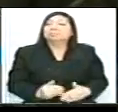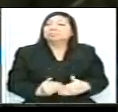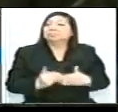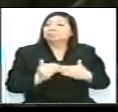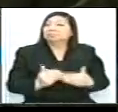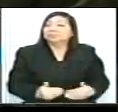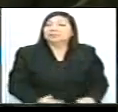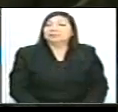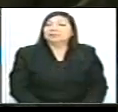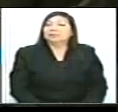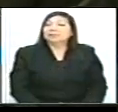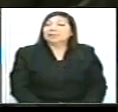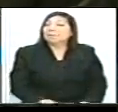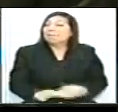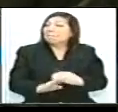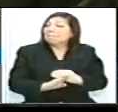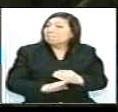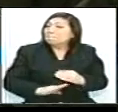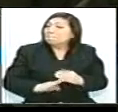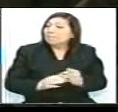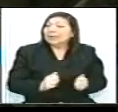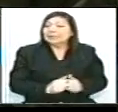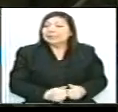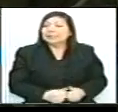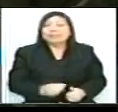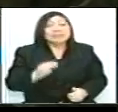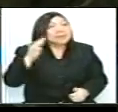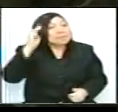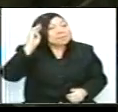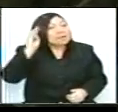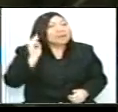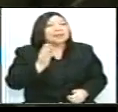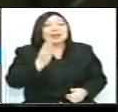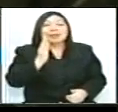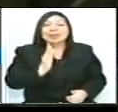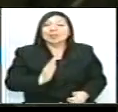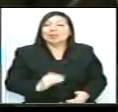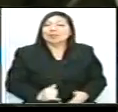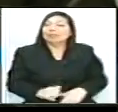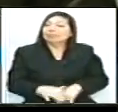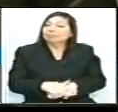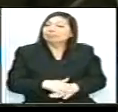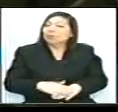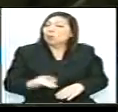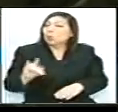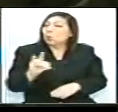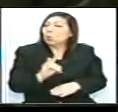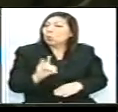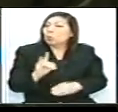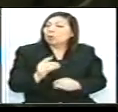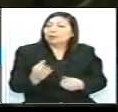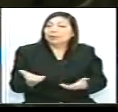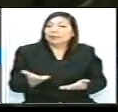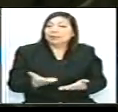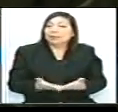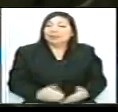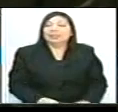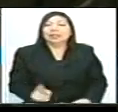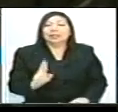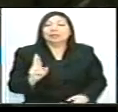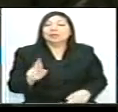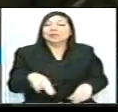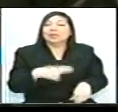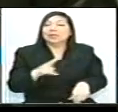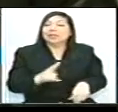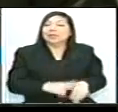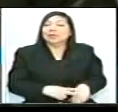la cobertura de los servicios básicos de la población de Madre de Dios, gestionar el uso eficiente y sostenible de los recursos